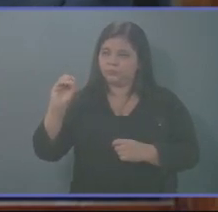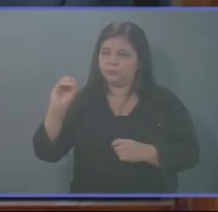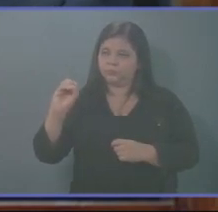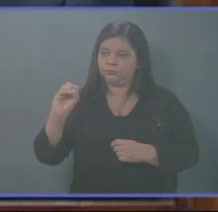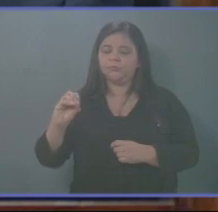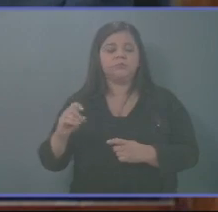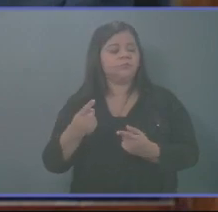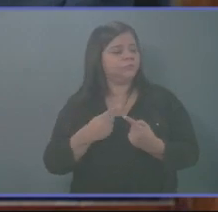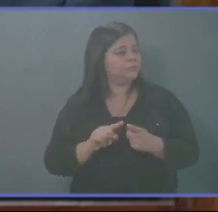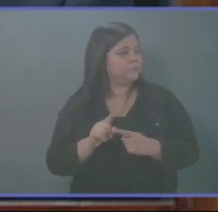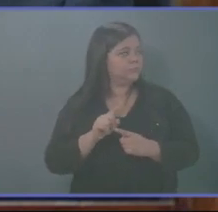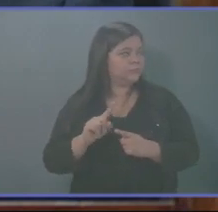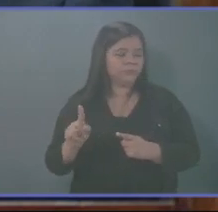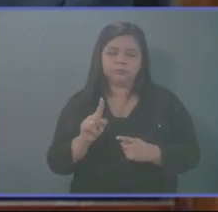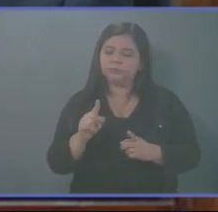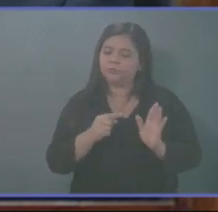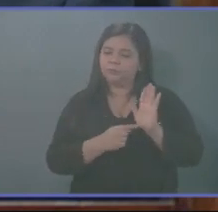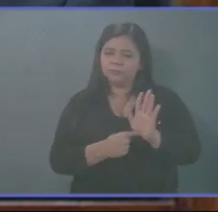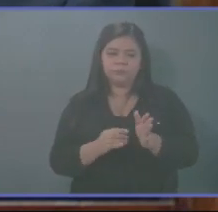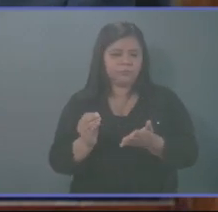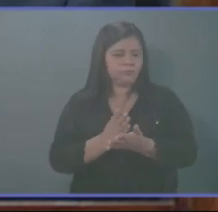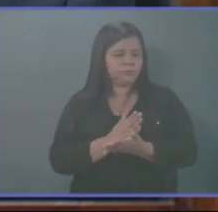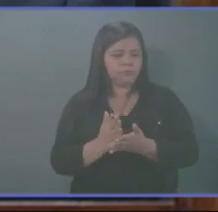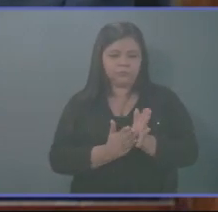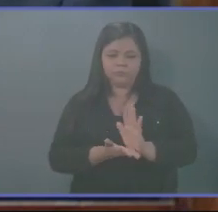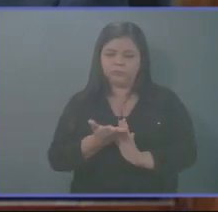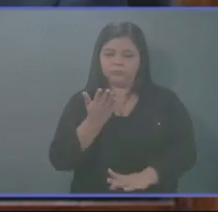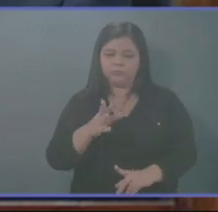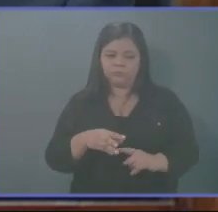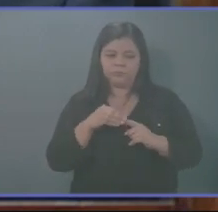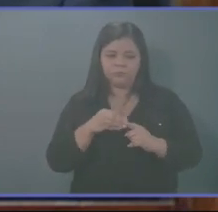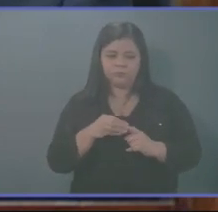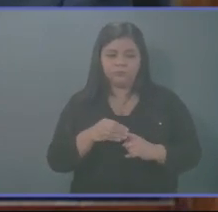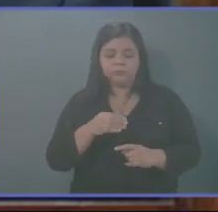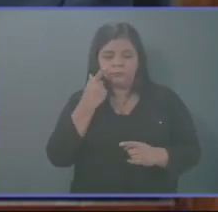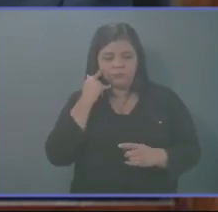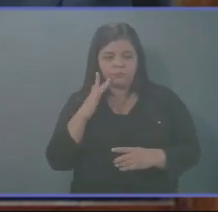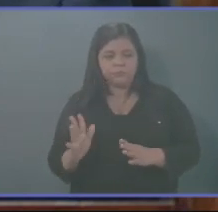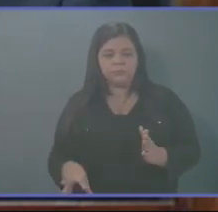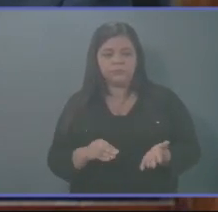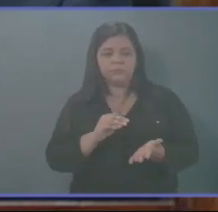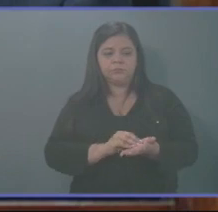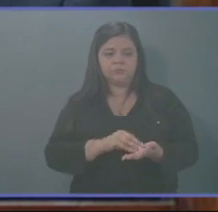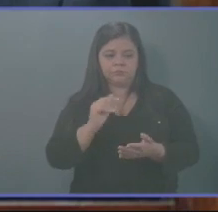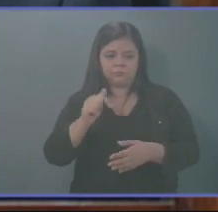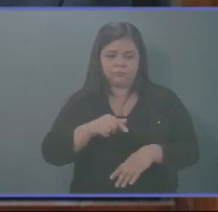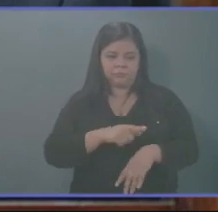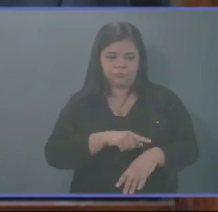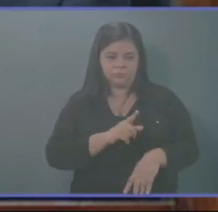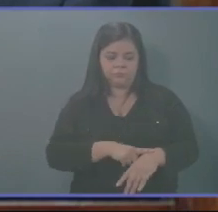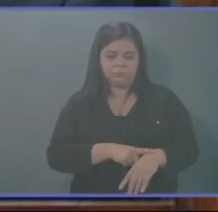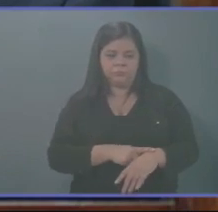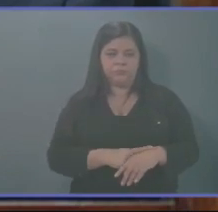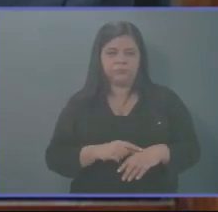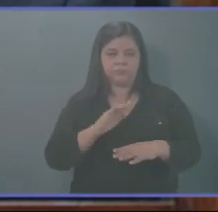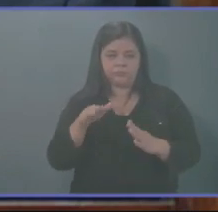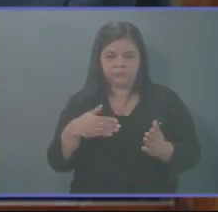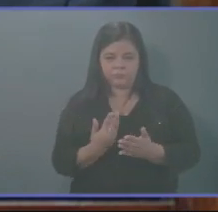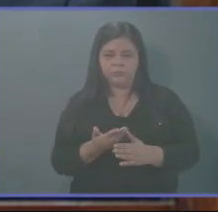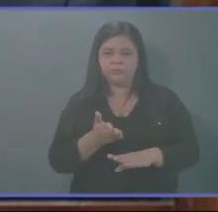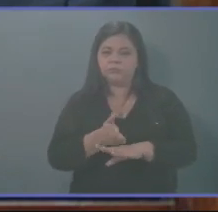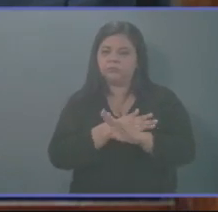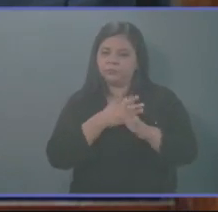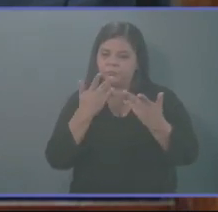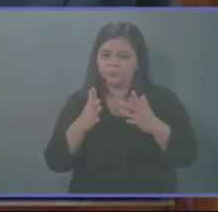que no presenta características especiales, es decir, tal y como sucede en el presente caso, que los incoados tienen el conocimiento